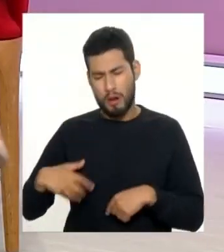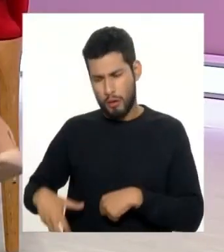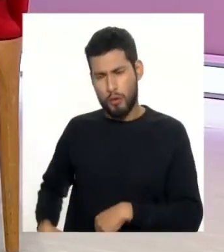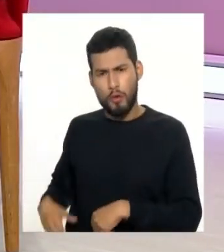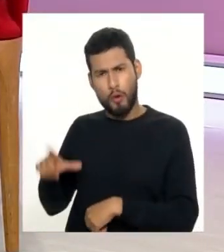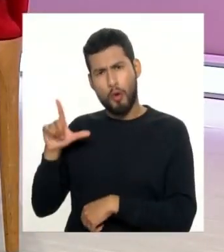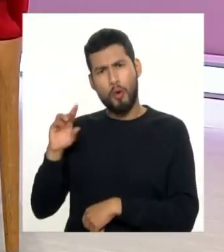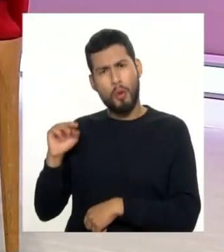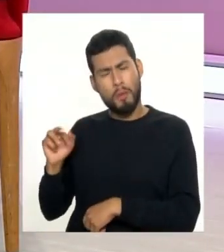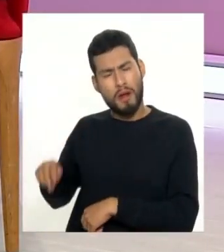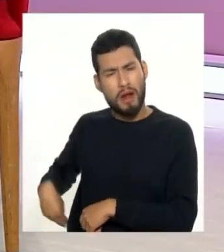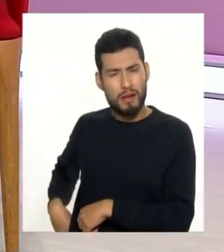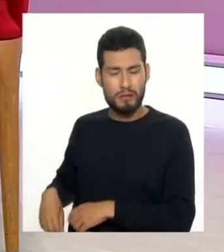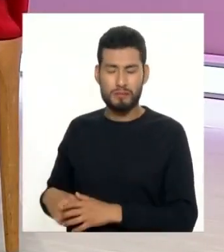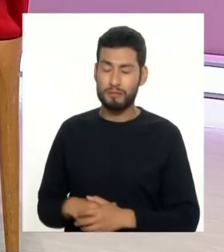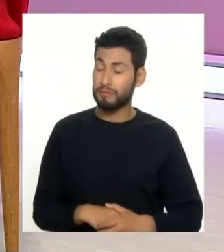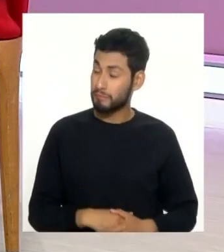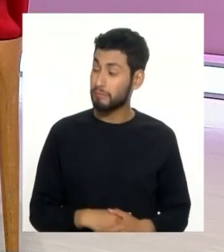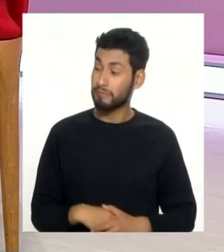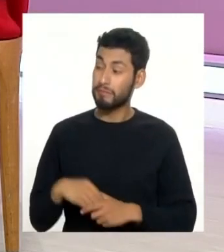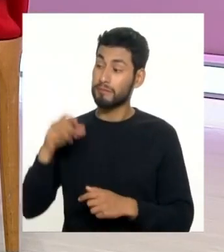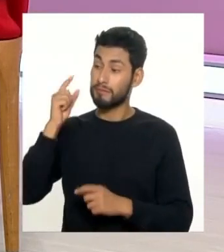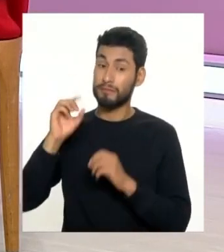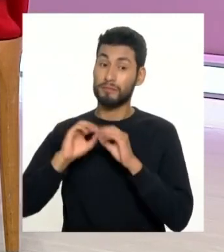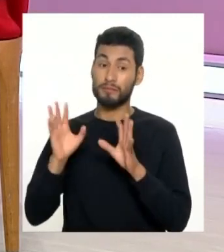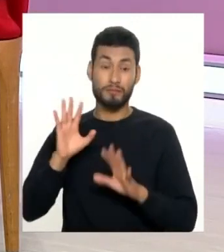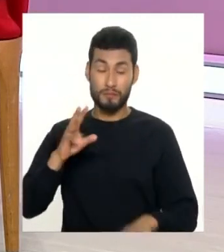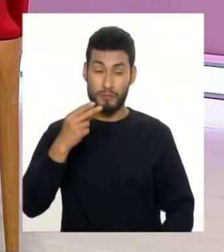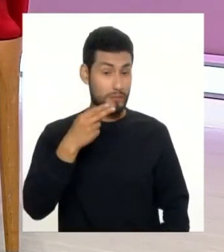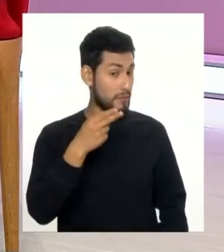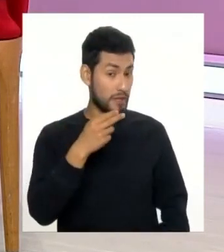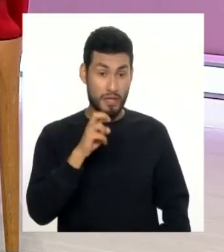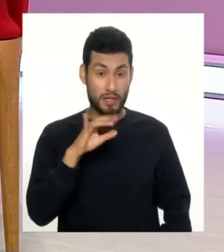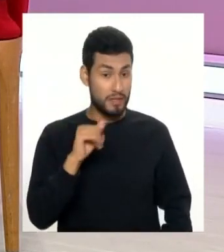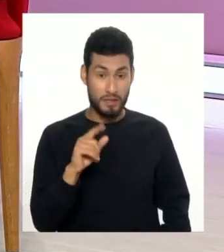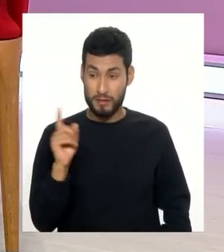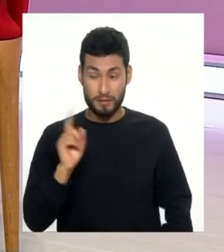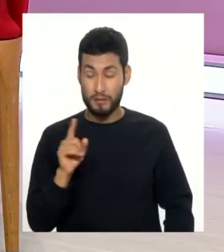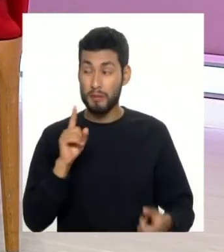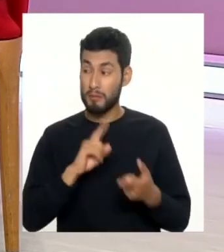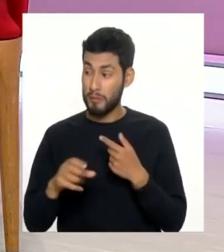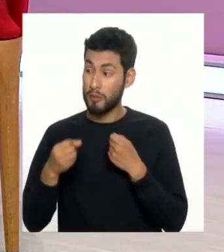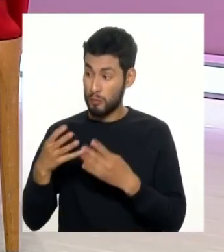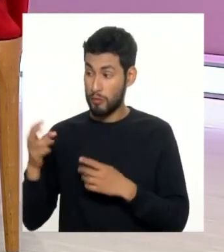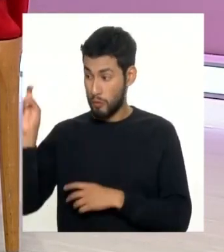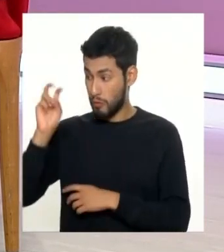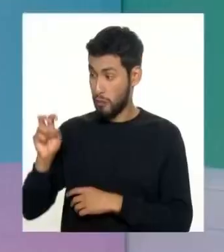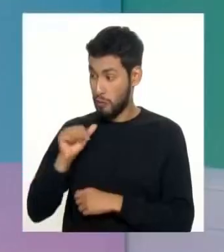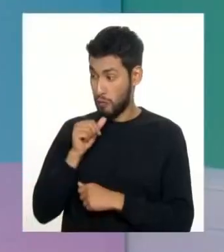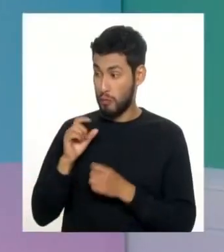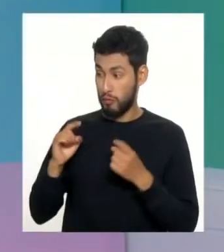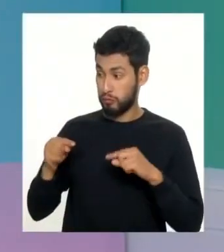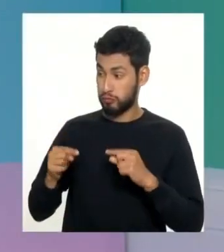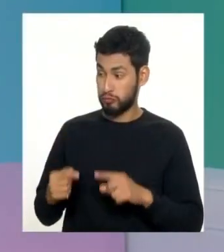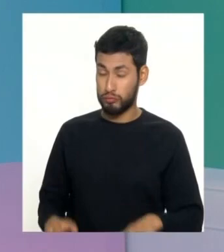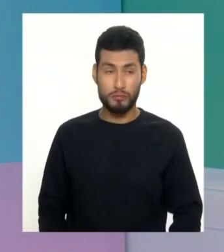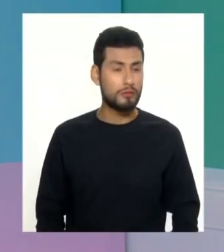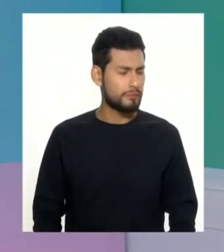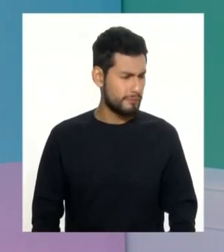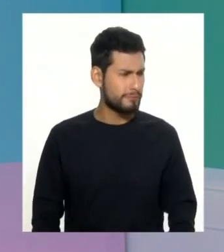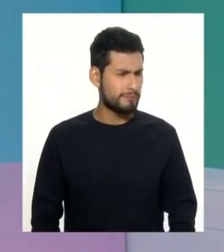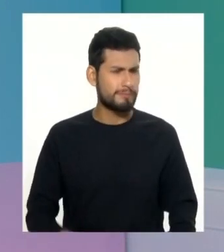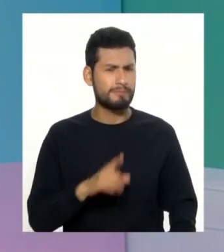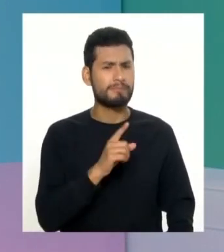bien, entendimos tu pregunta claramente, doctor. No es hernia, pero sí está produciendo un dolor en la columna. Ya. Lo que pasa